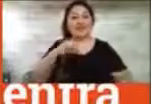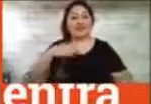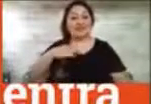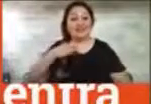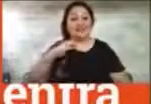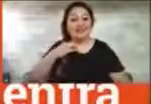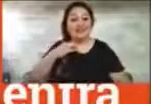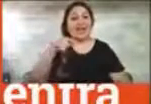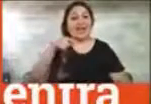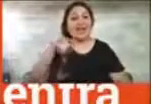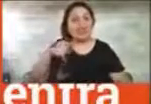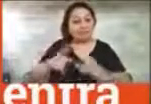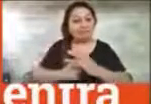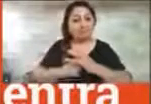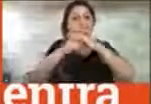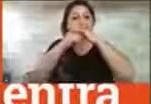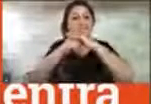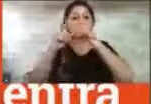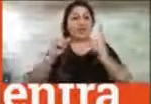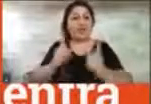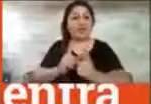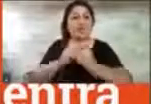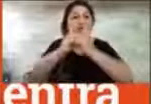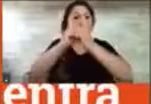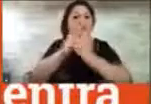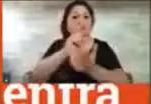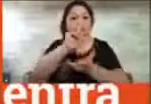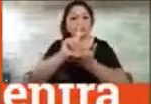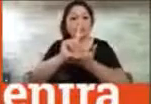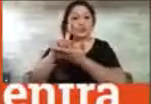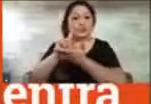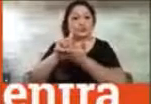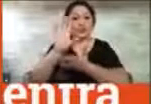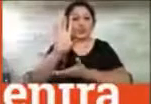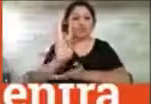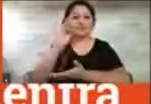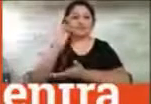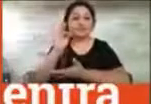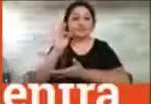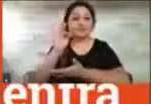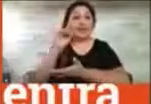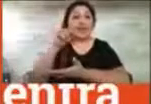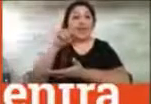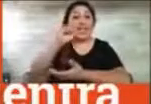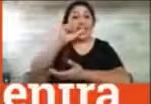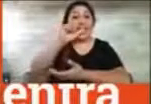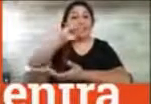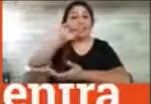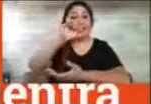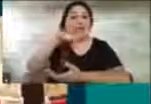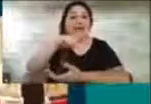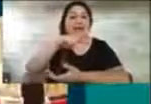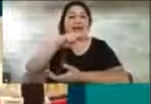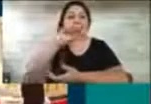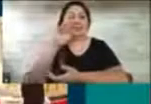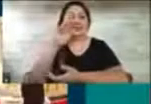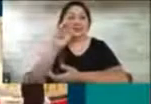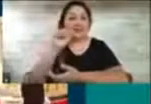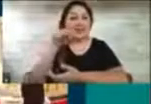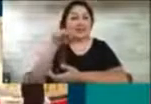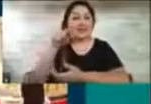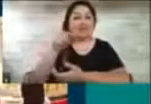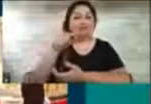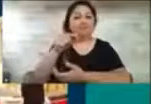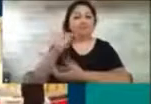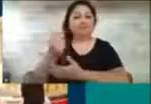gracias a también una profesora mía que se llama alejandra meza ella me inspiró a lo siguiente al crear